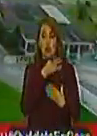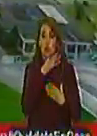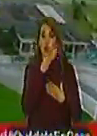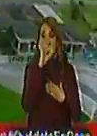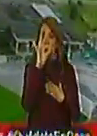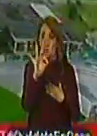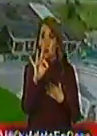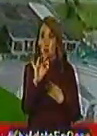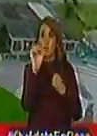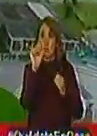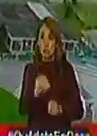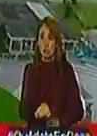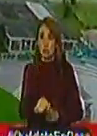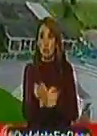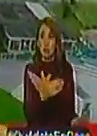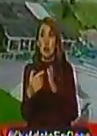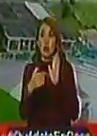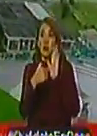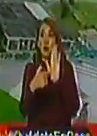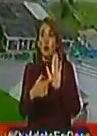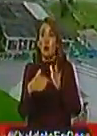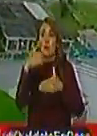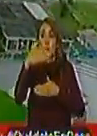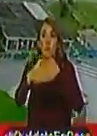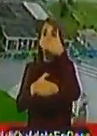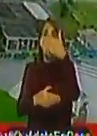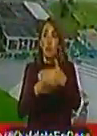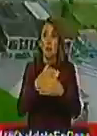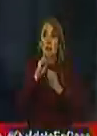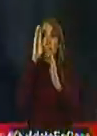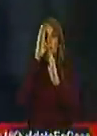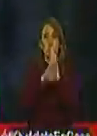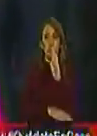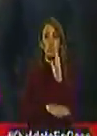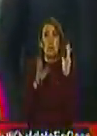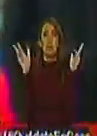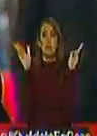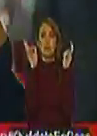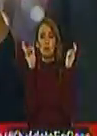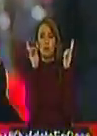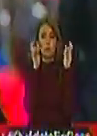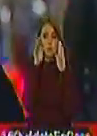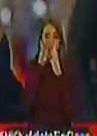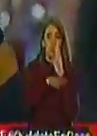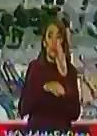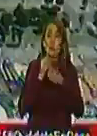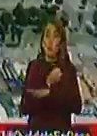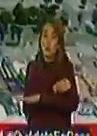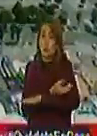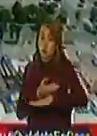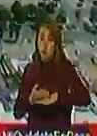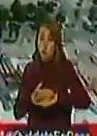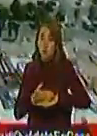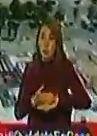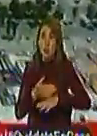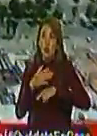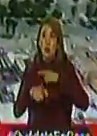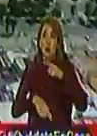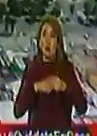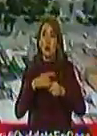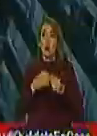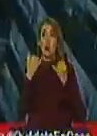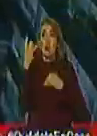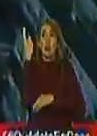coronavirus demostró que sí es posible encaminarse a ciudades que generen menos sonido y realiza algunas recomendaciones a propósito del